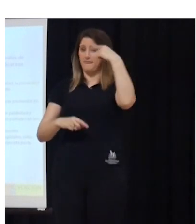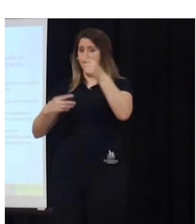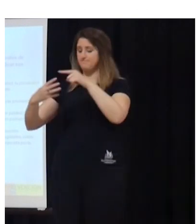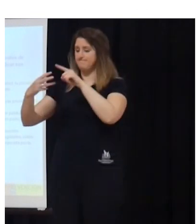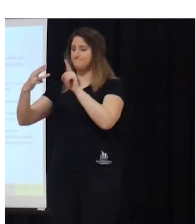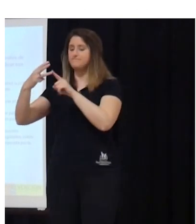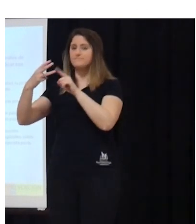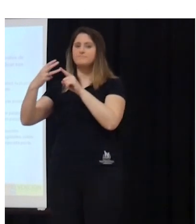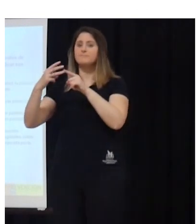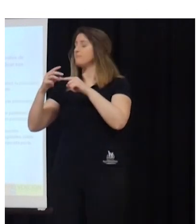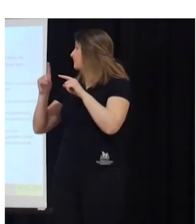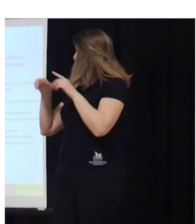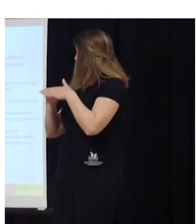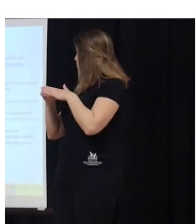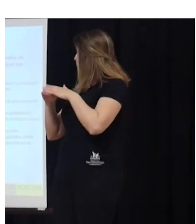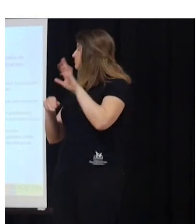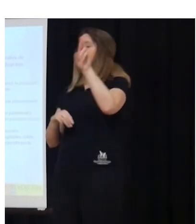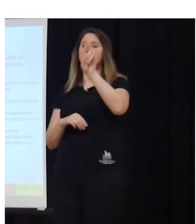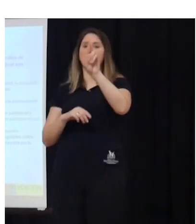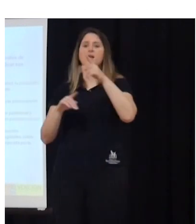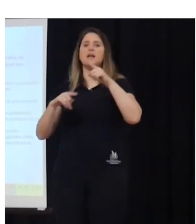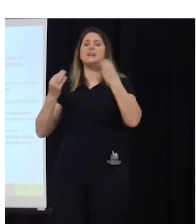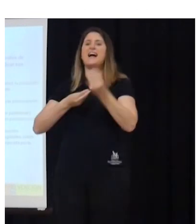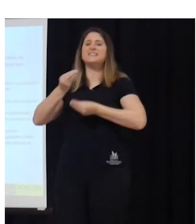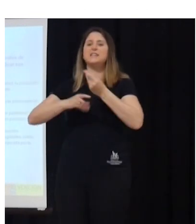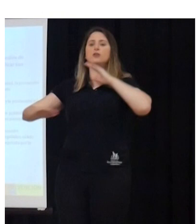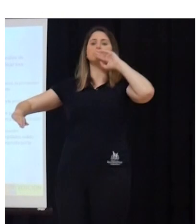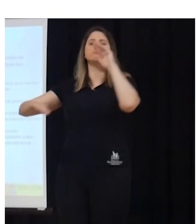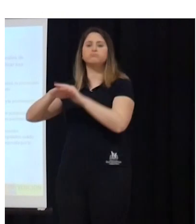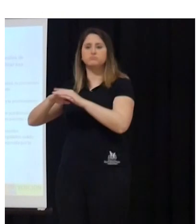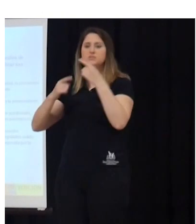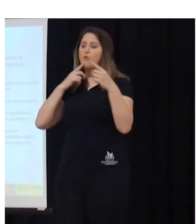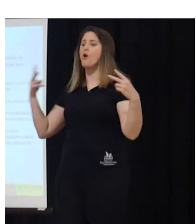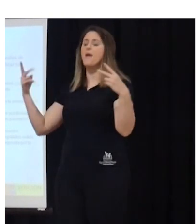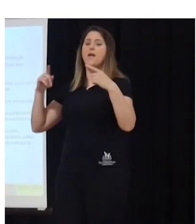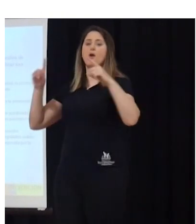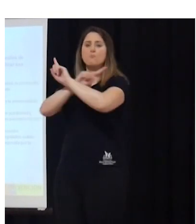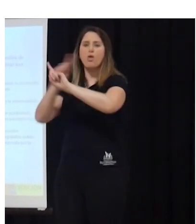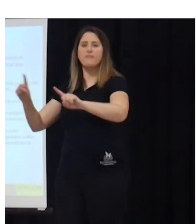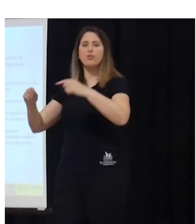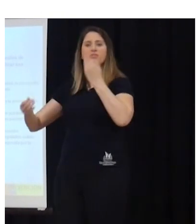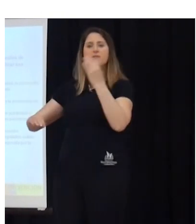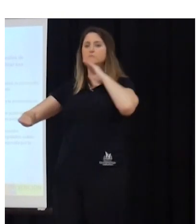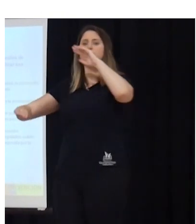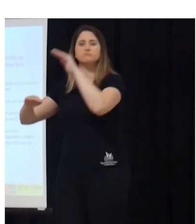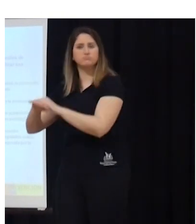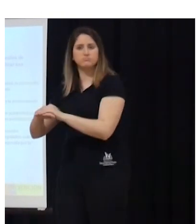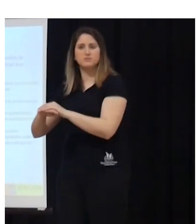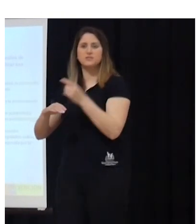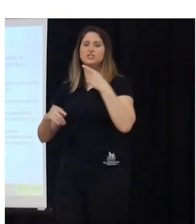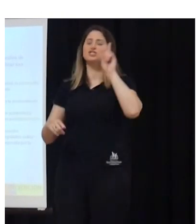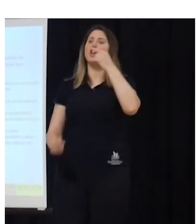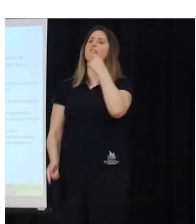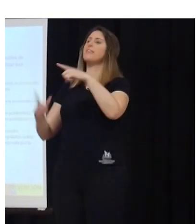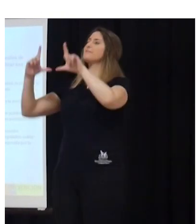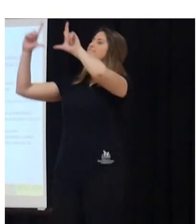las prohibiciones. No sirve de nada legislar si no se establecen los recursos para que se cumpla la